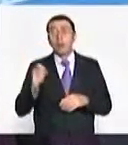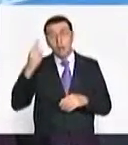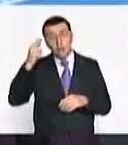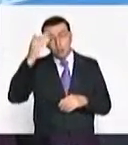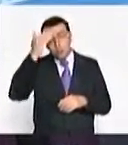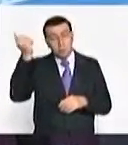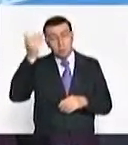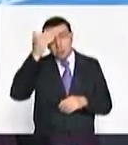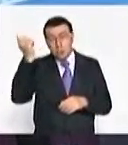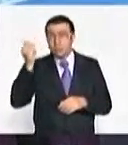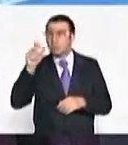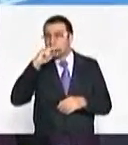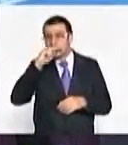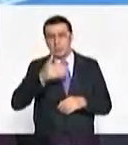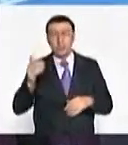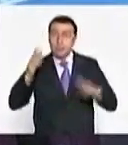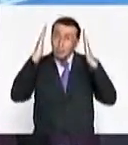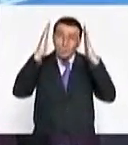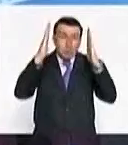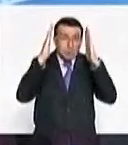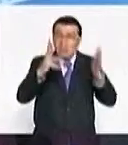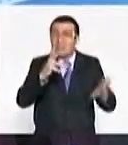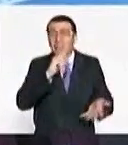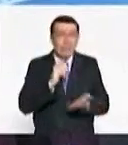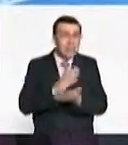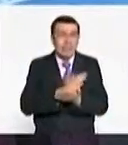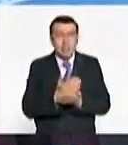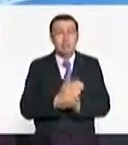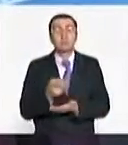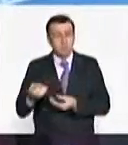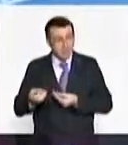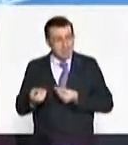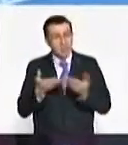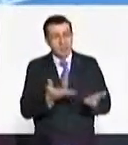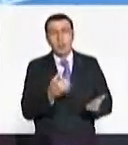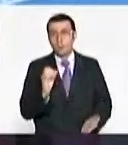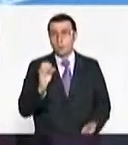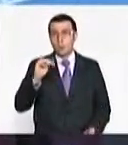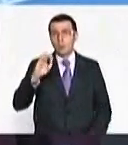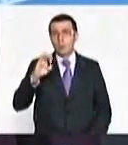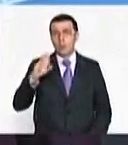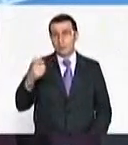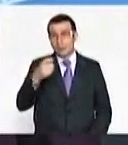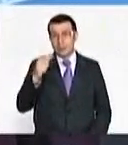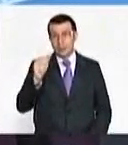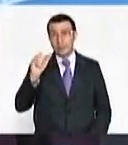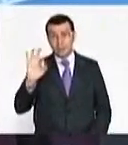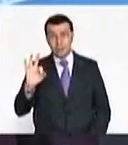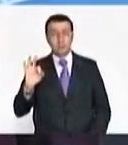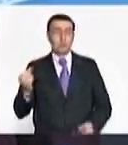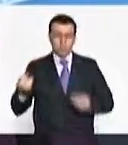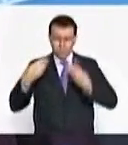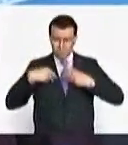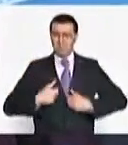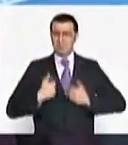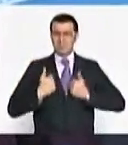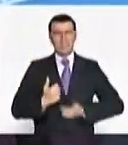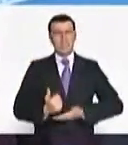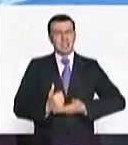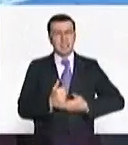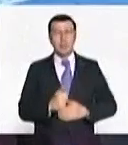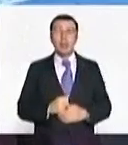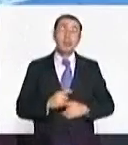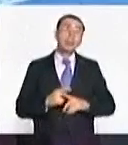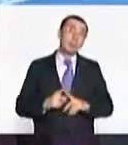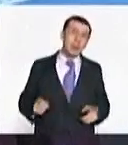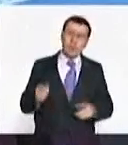déficit de atención, es decir, tiene muchas indicaciones terapéuticas muy claras. El problema del omega 3 es qué cantidad de omega 3